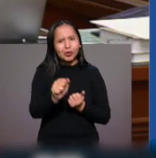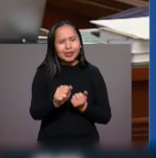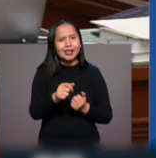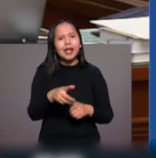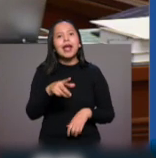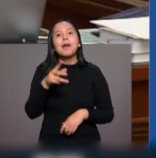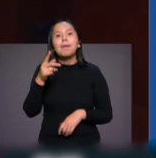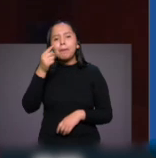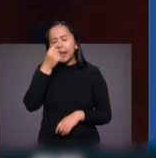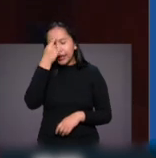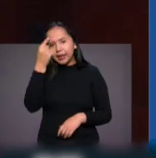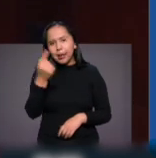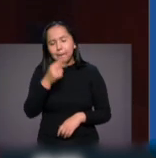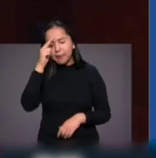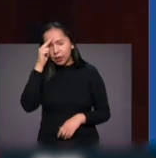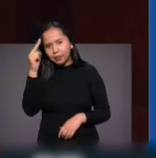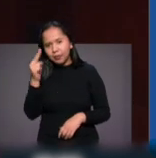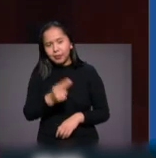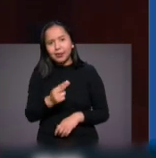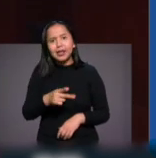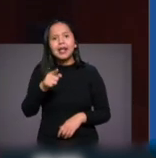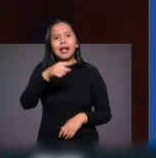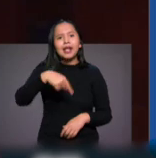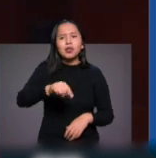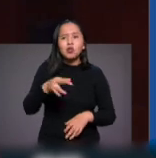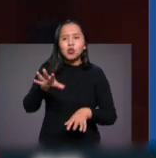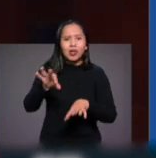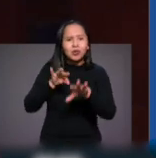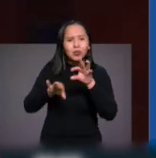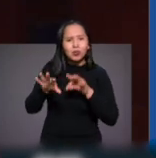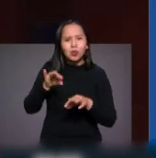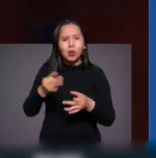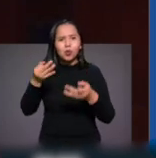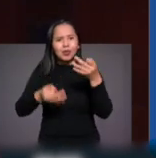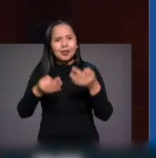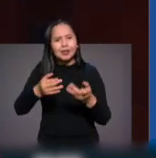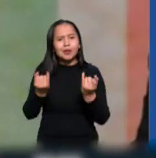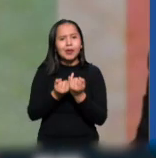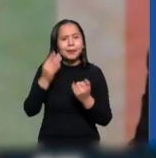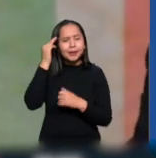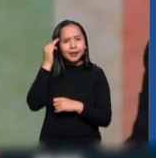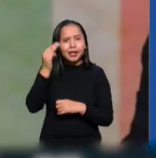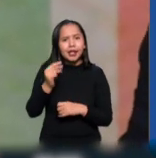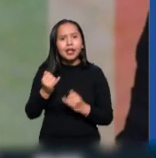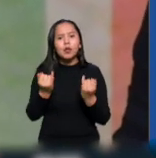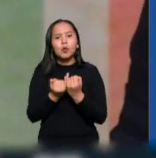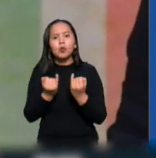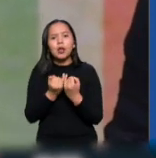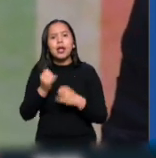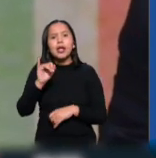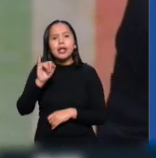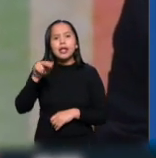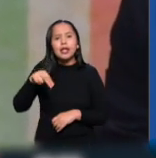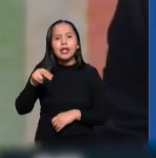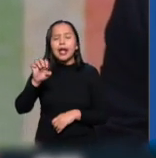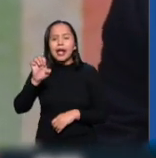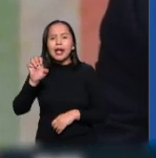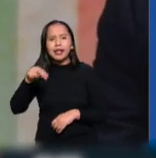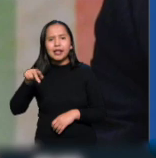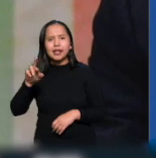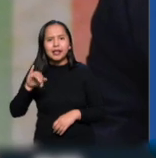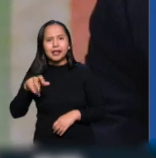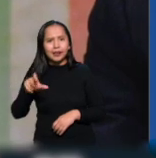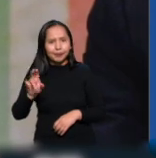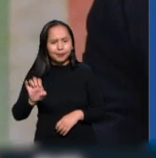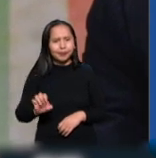ordenamiento para prohibir la elección de jueces y magistrados. El presidente de la Comisión de Estudios Legislativos del Senado, Enrique Insunza, llamó a los integrantes